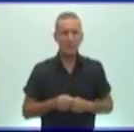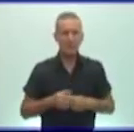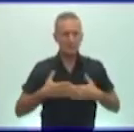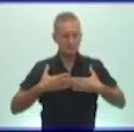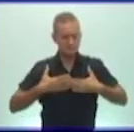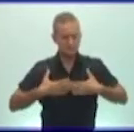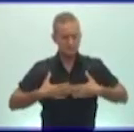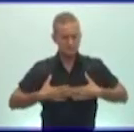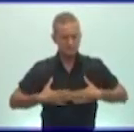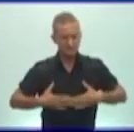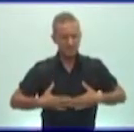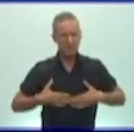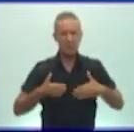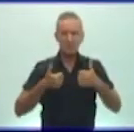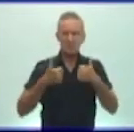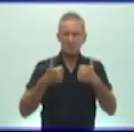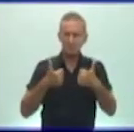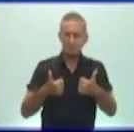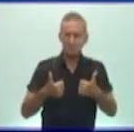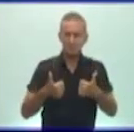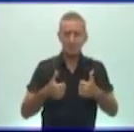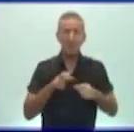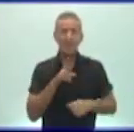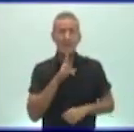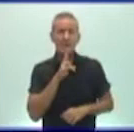tranquila. Muy bien. En el agua,